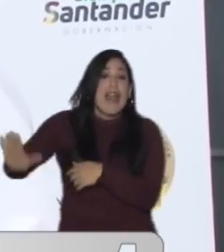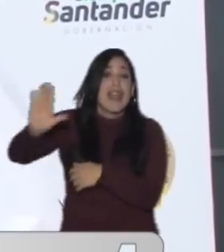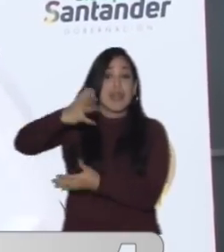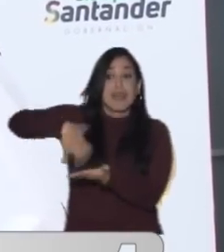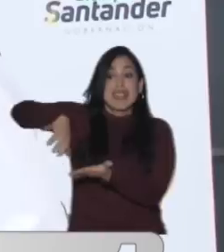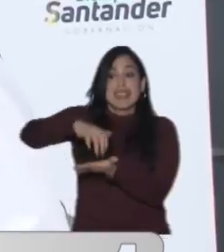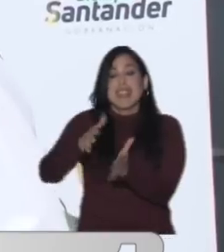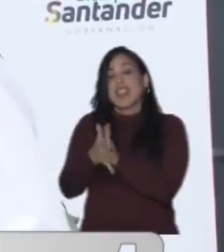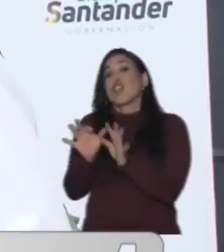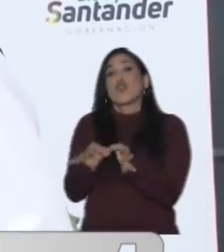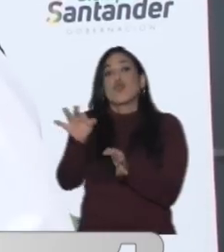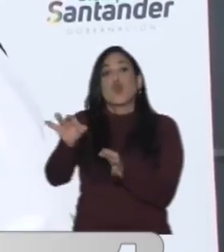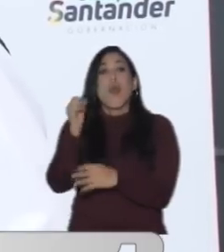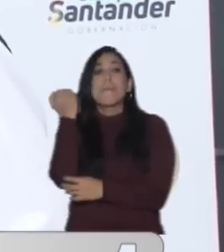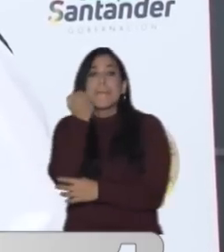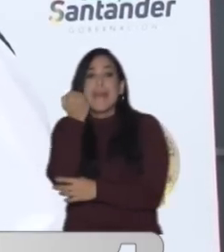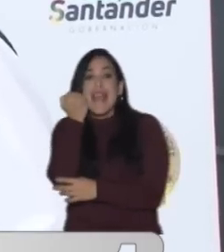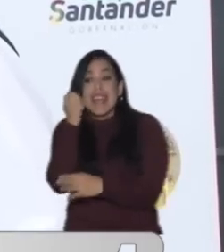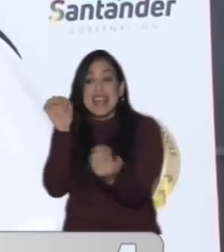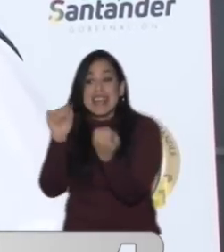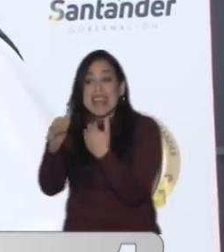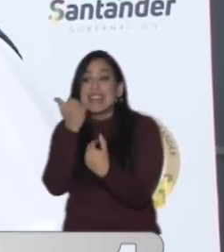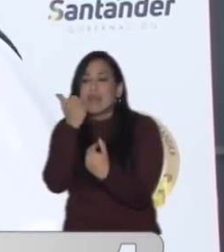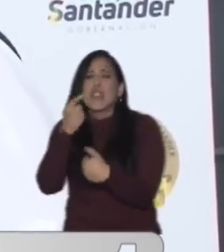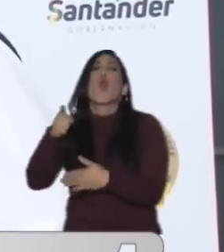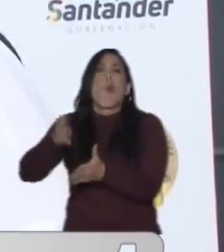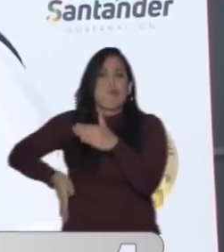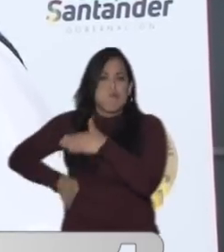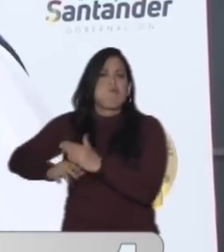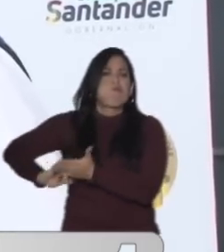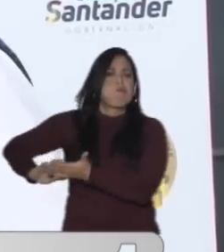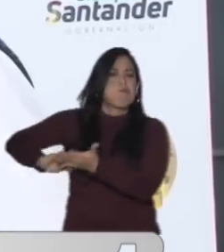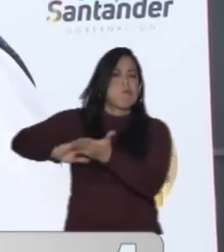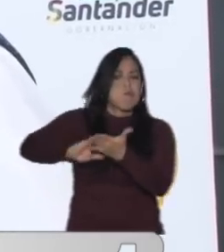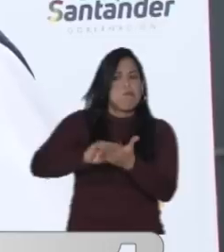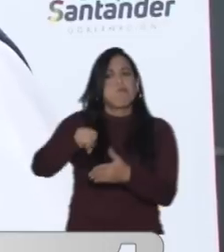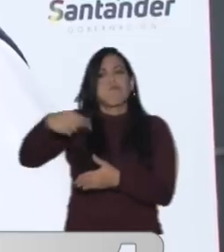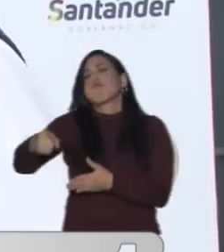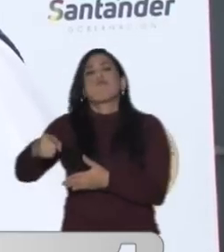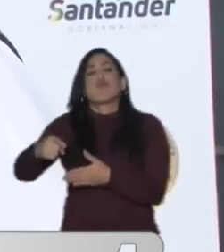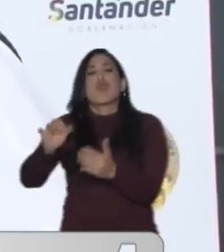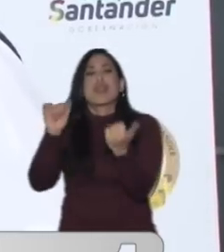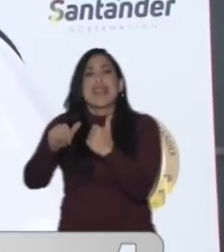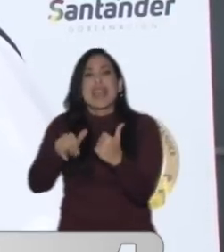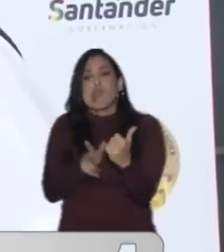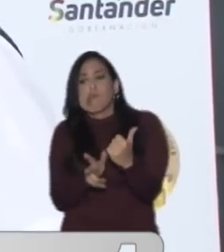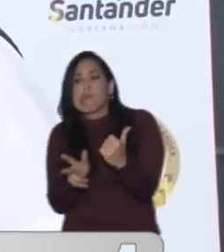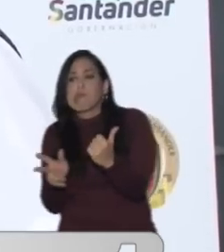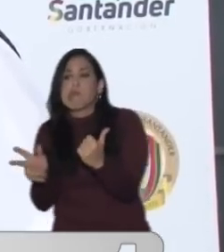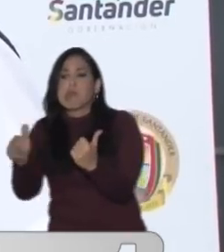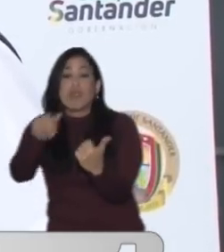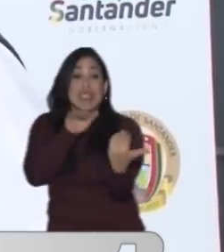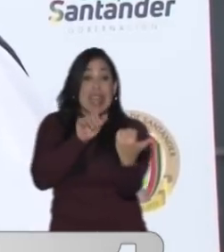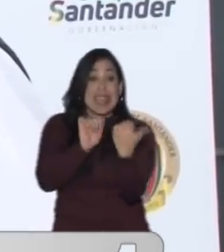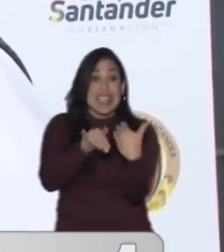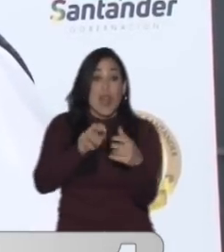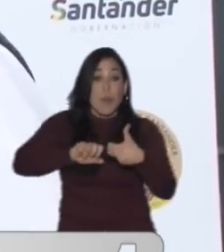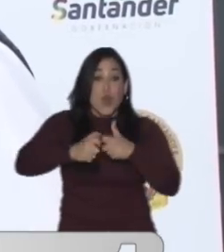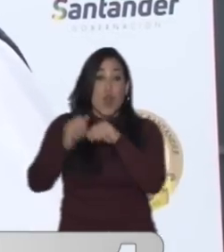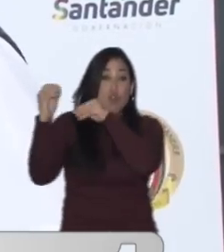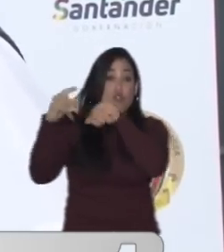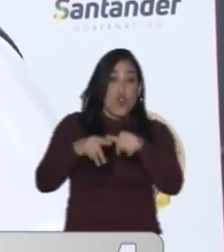Santander, en la vía a Barranca Bermeja. Siguen trabajos en algunos sectores de paso intermitente por